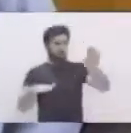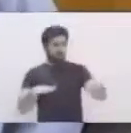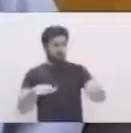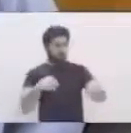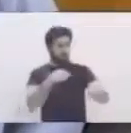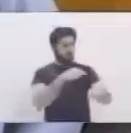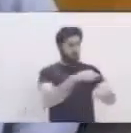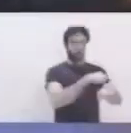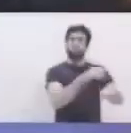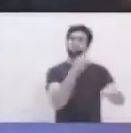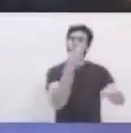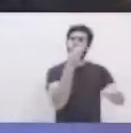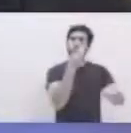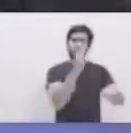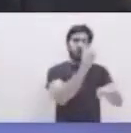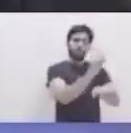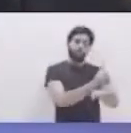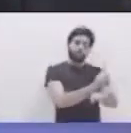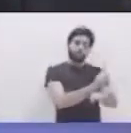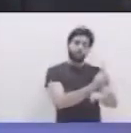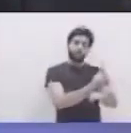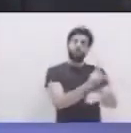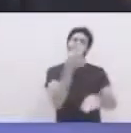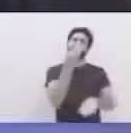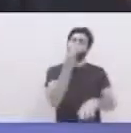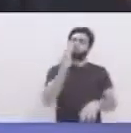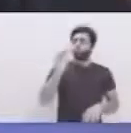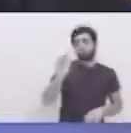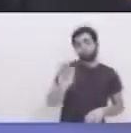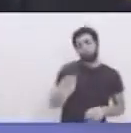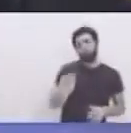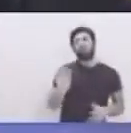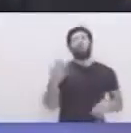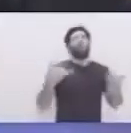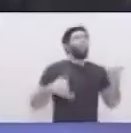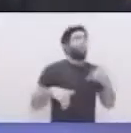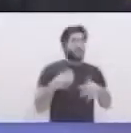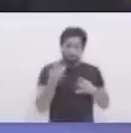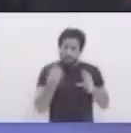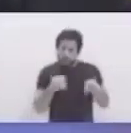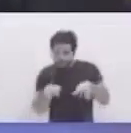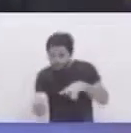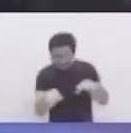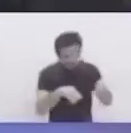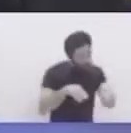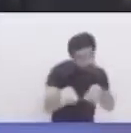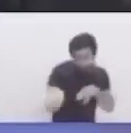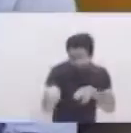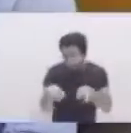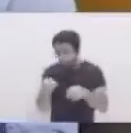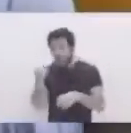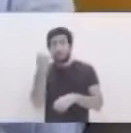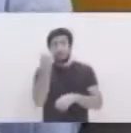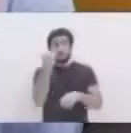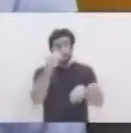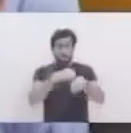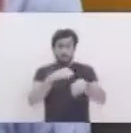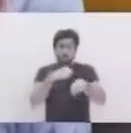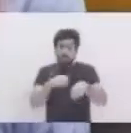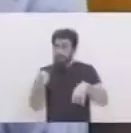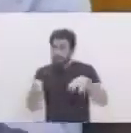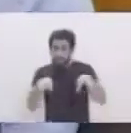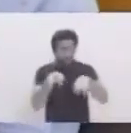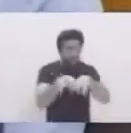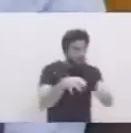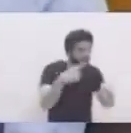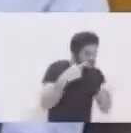llamaba Graciela. Graciela era una niña que le encantaba jugar con sus piedrecitas a la orilla del río. Siempre estaba